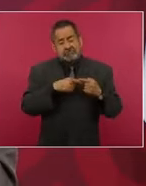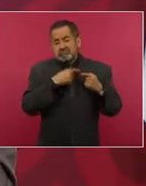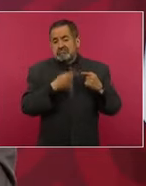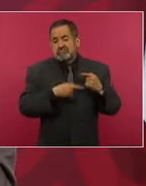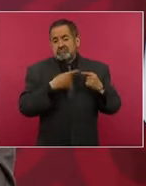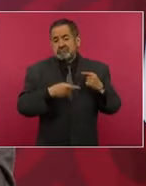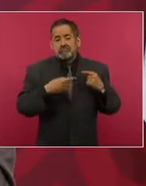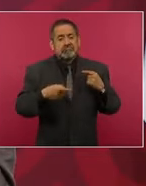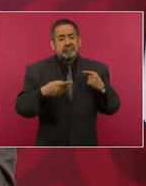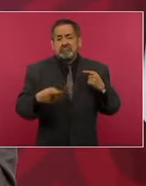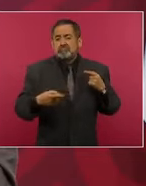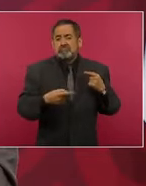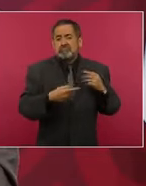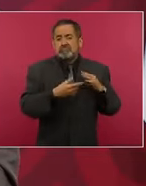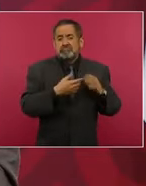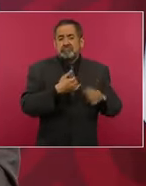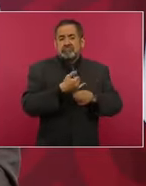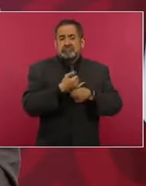predominando.